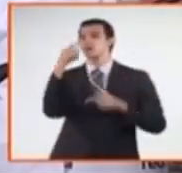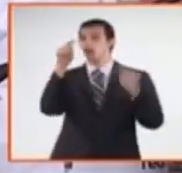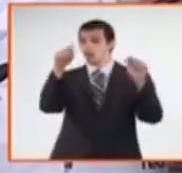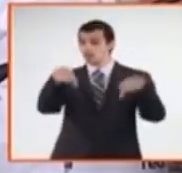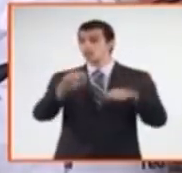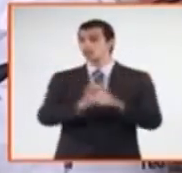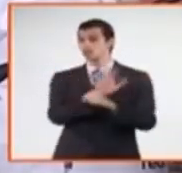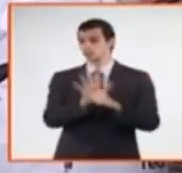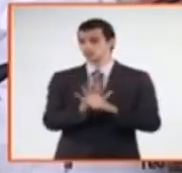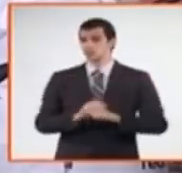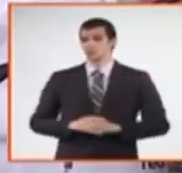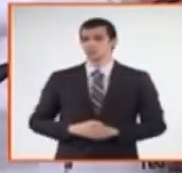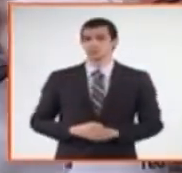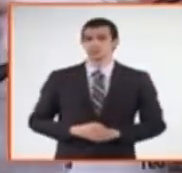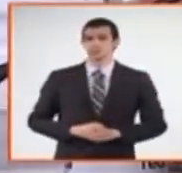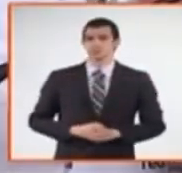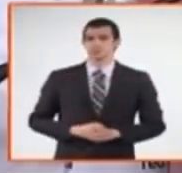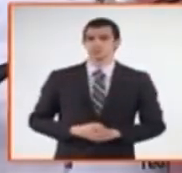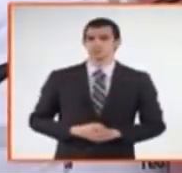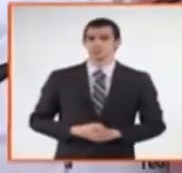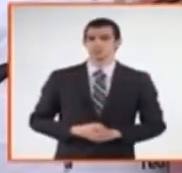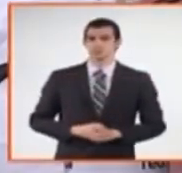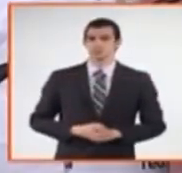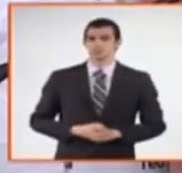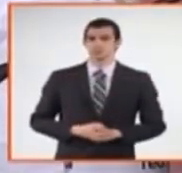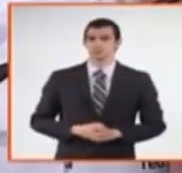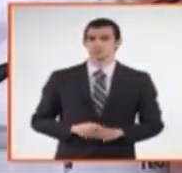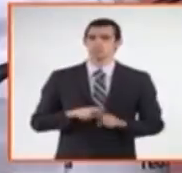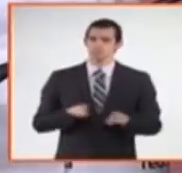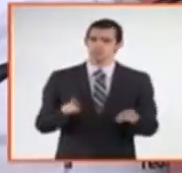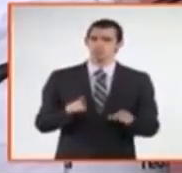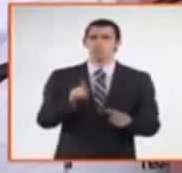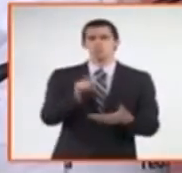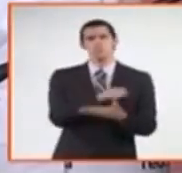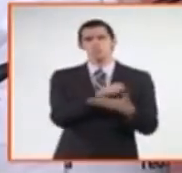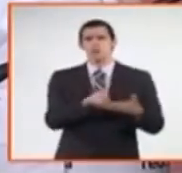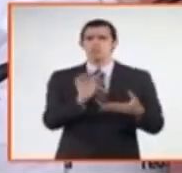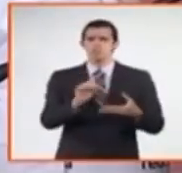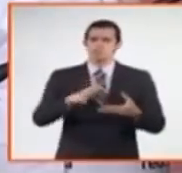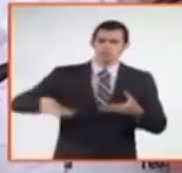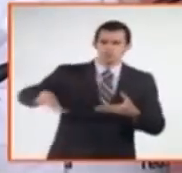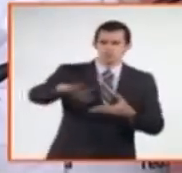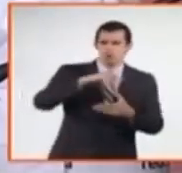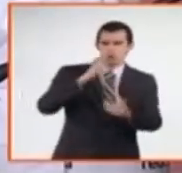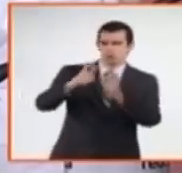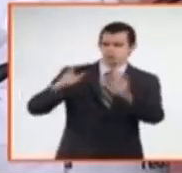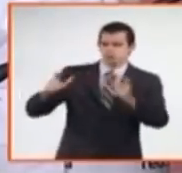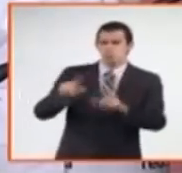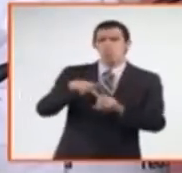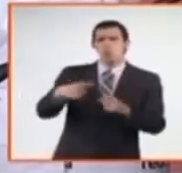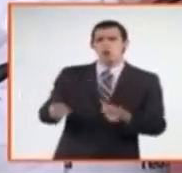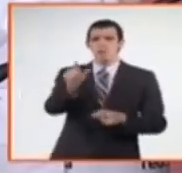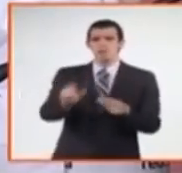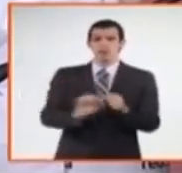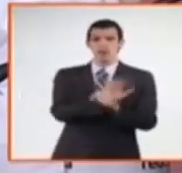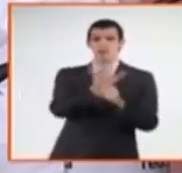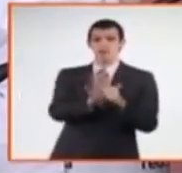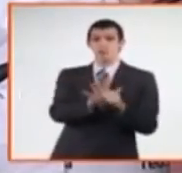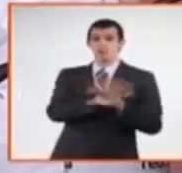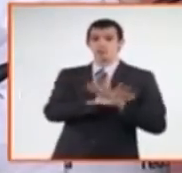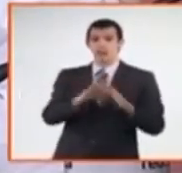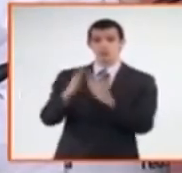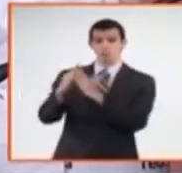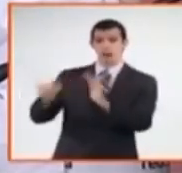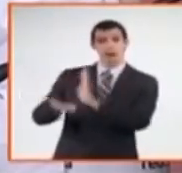personas que son convaleciente la forma de todos a tener también su vacuna para fortalecer e incrementar los niveles de inmunidad